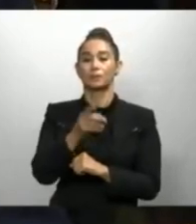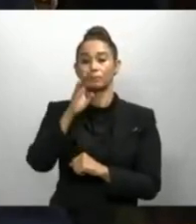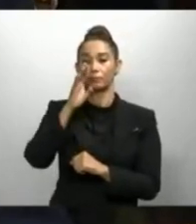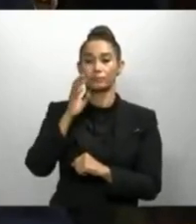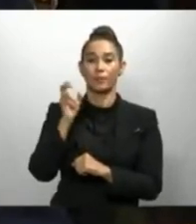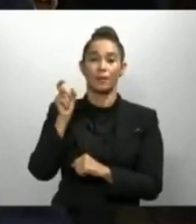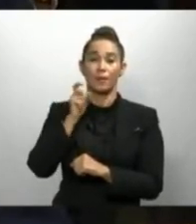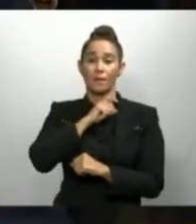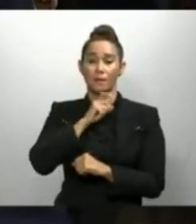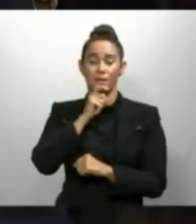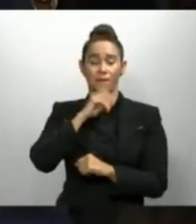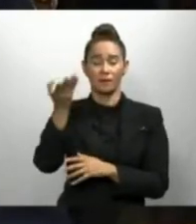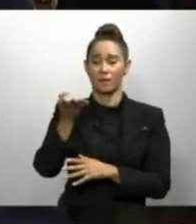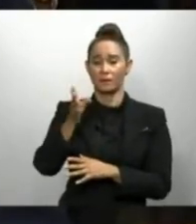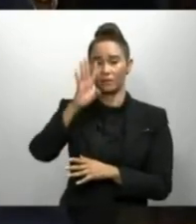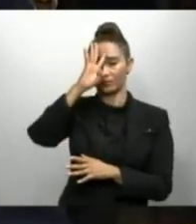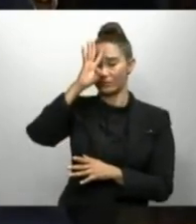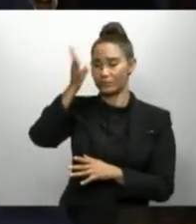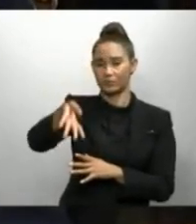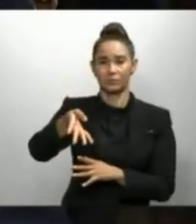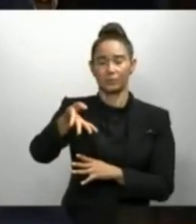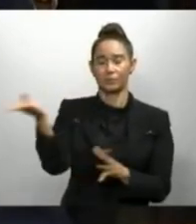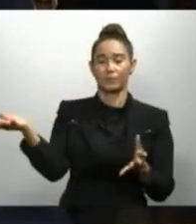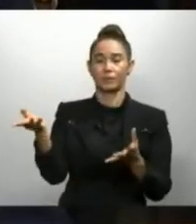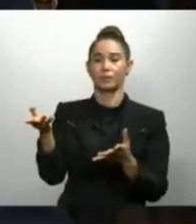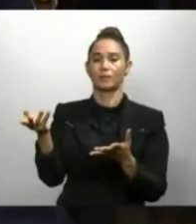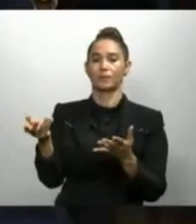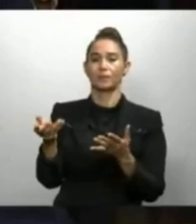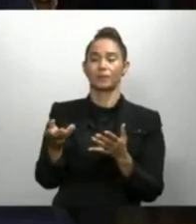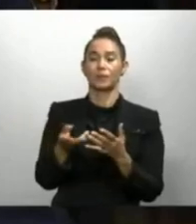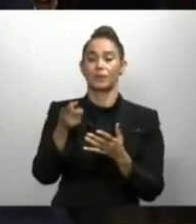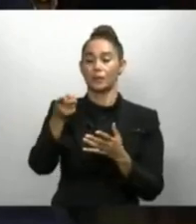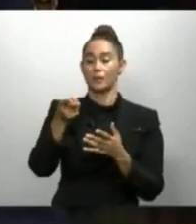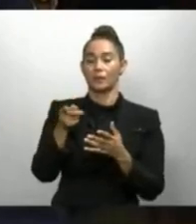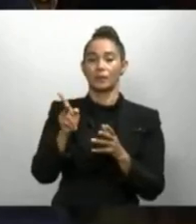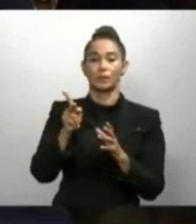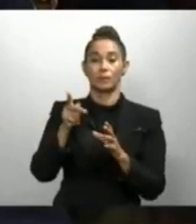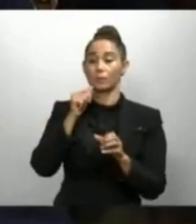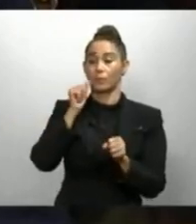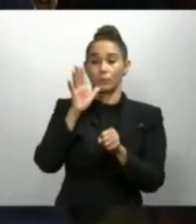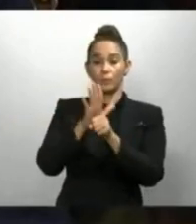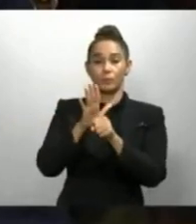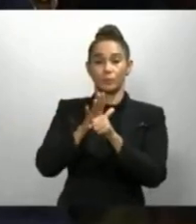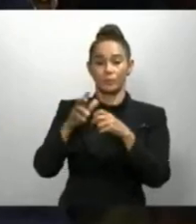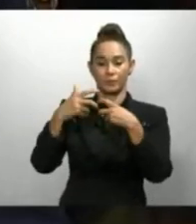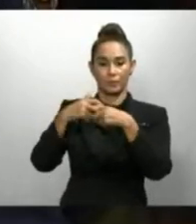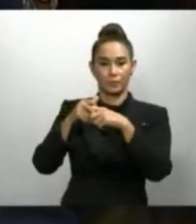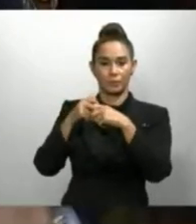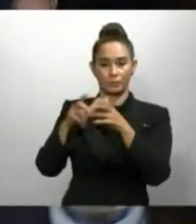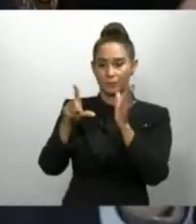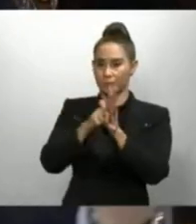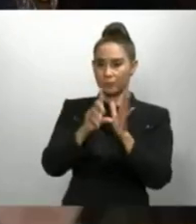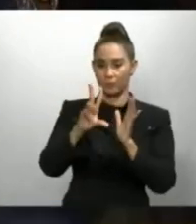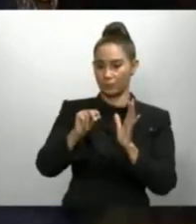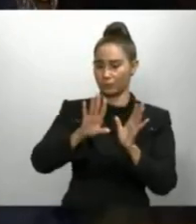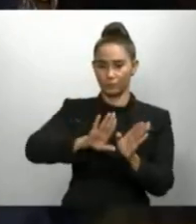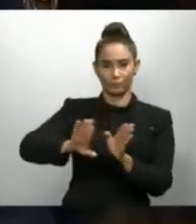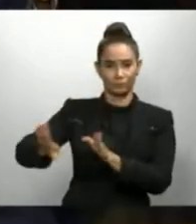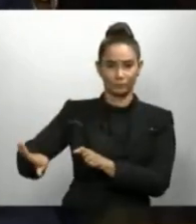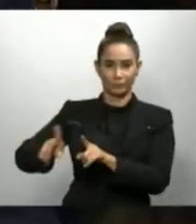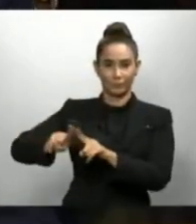falsificaciones, adulteraciones, engaños que se le hacen a la gente, donde no podemos comprometer a las empresas formales, y es una labor